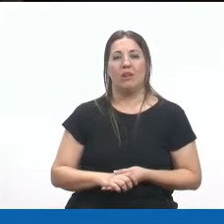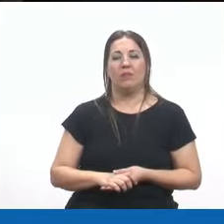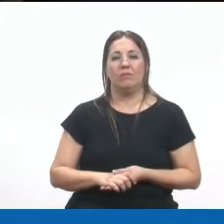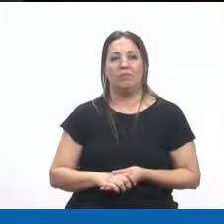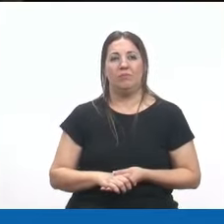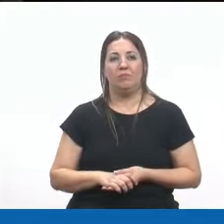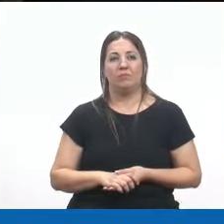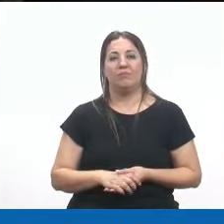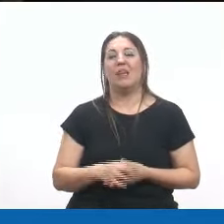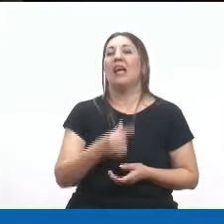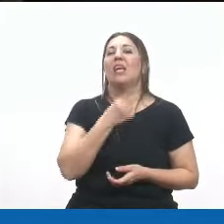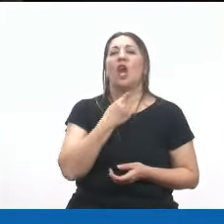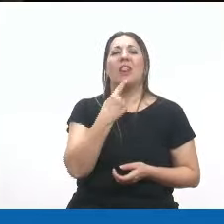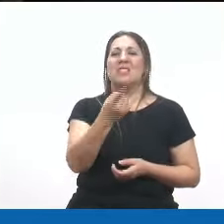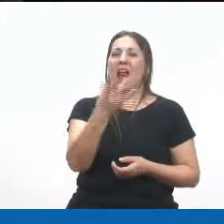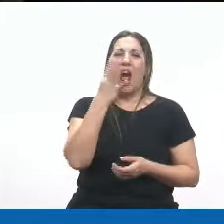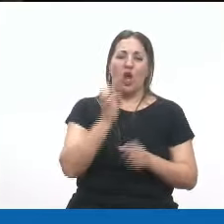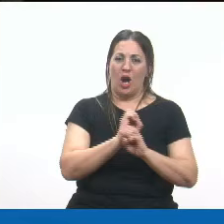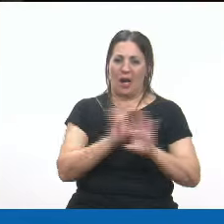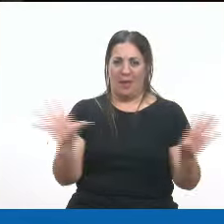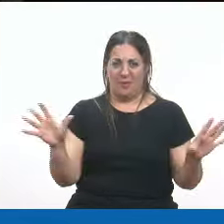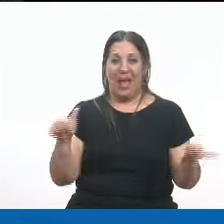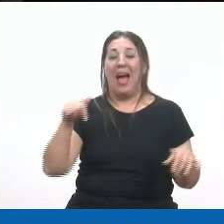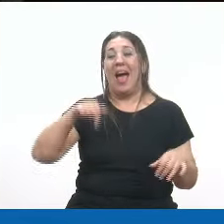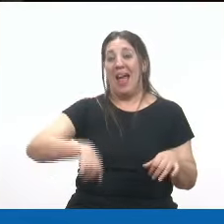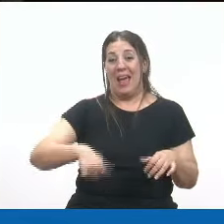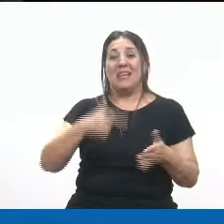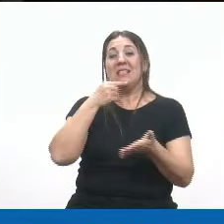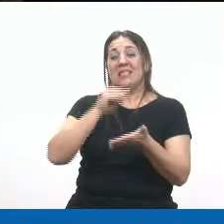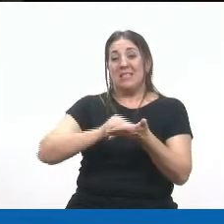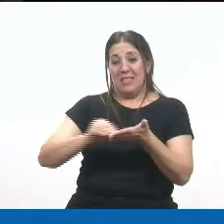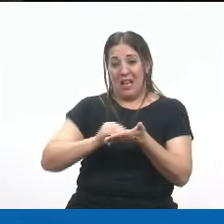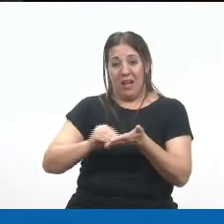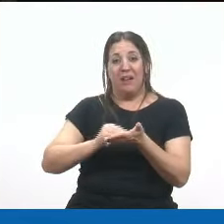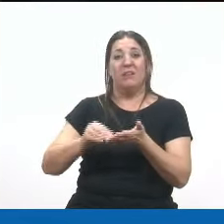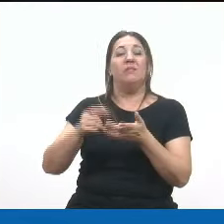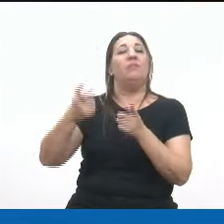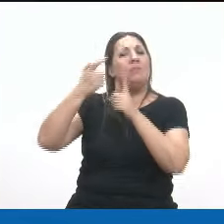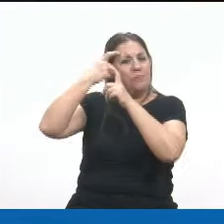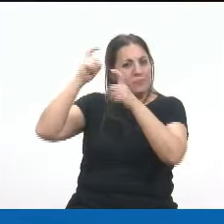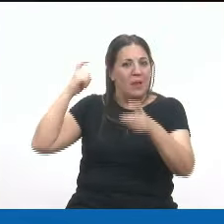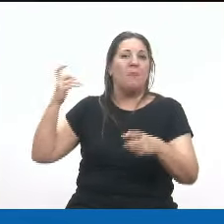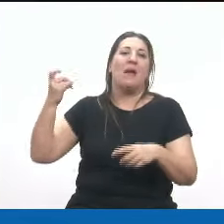algo muy grave este senado tiene experiencias en entregas